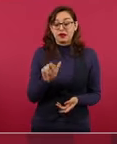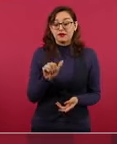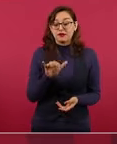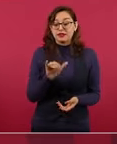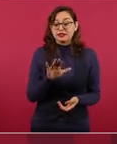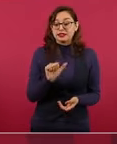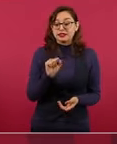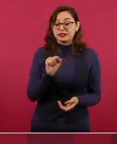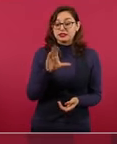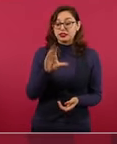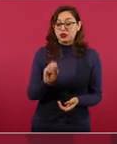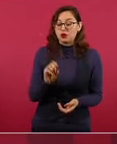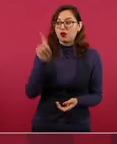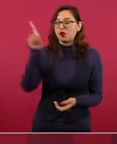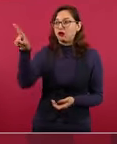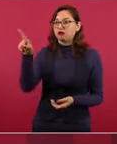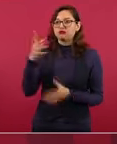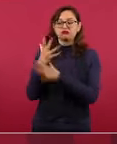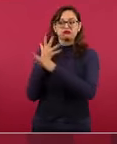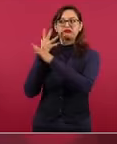muy delicada